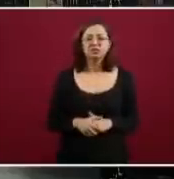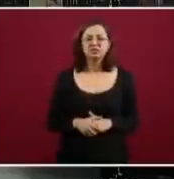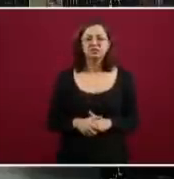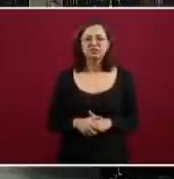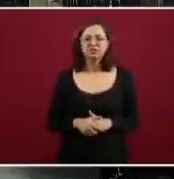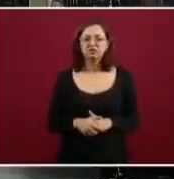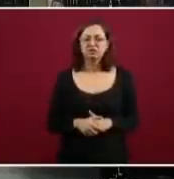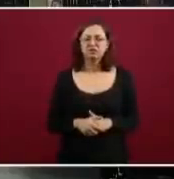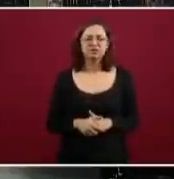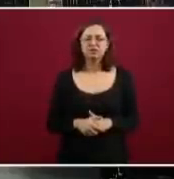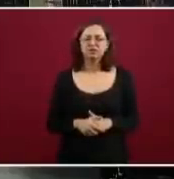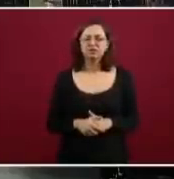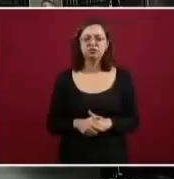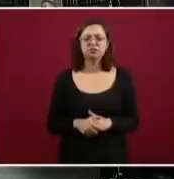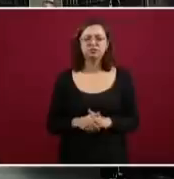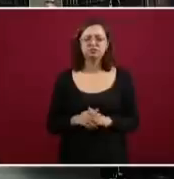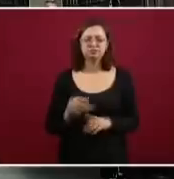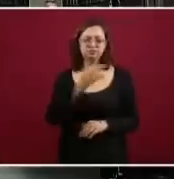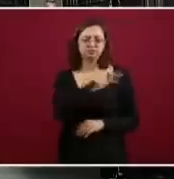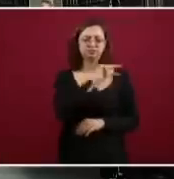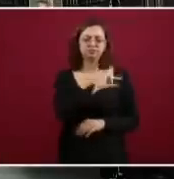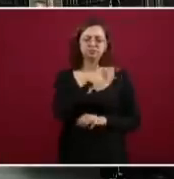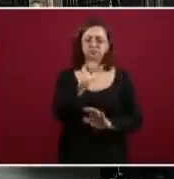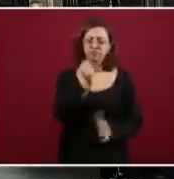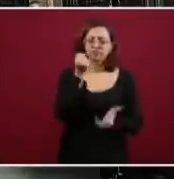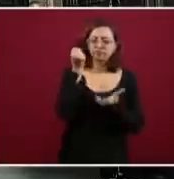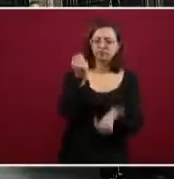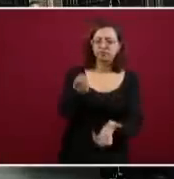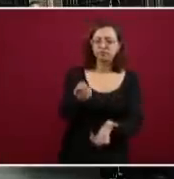pura inversión privada